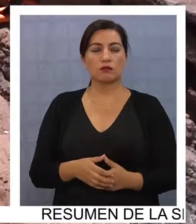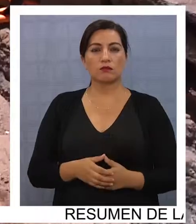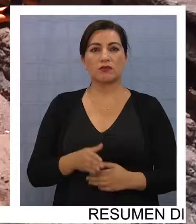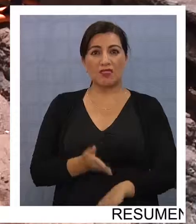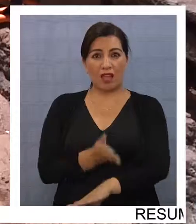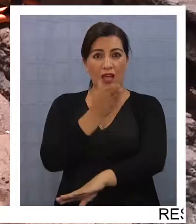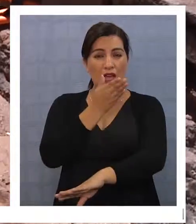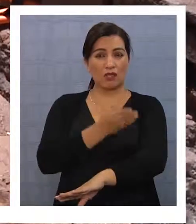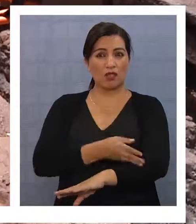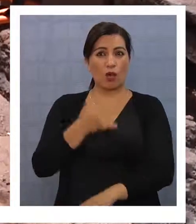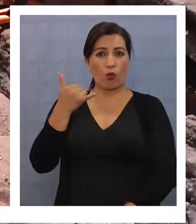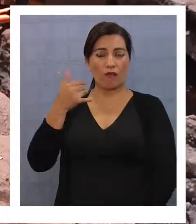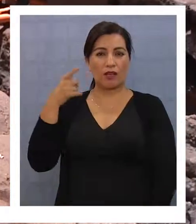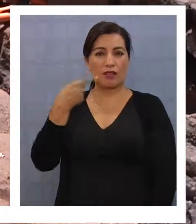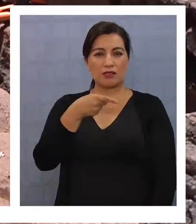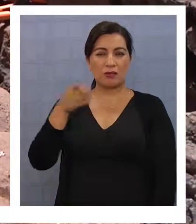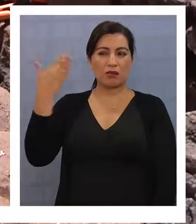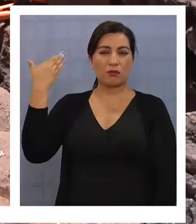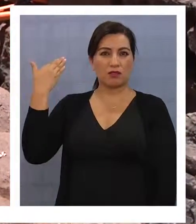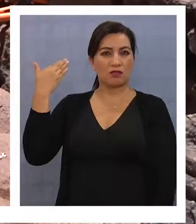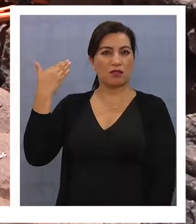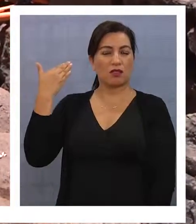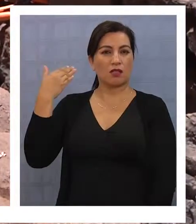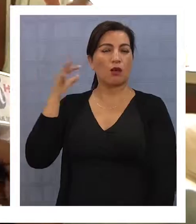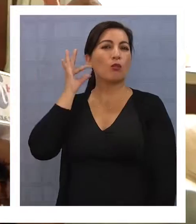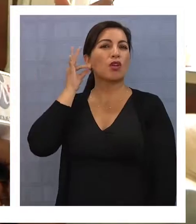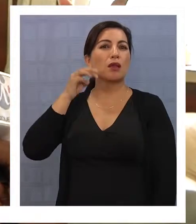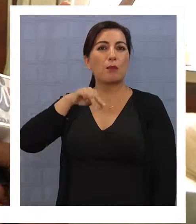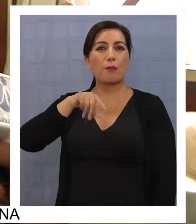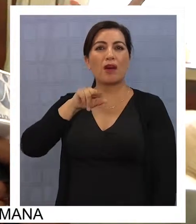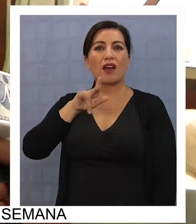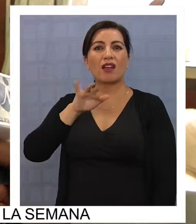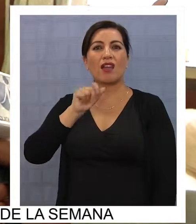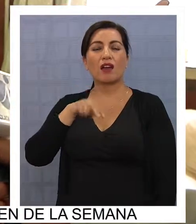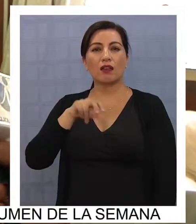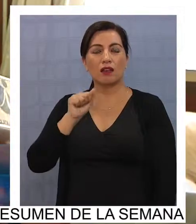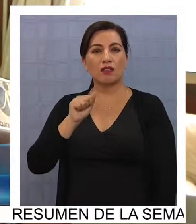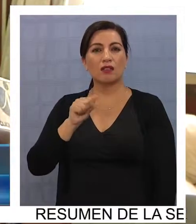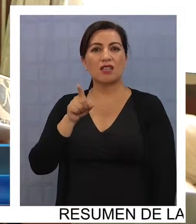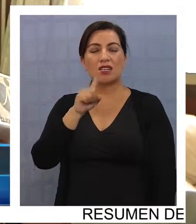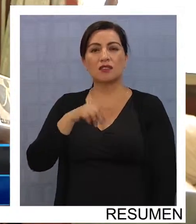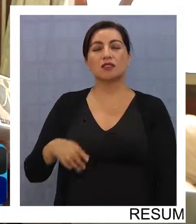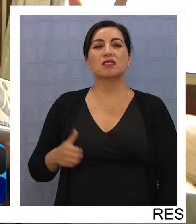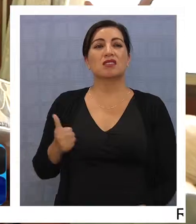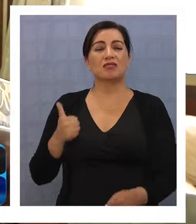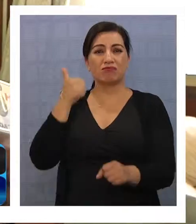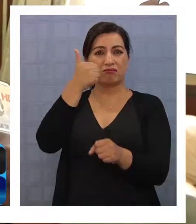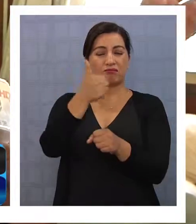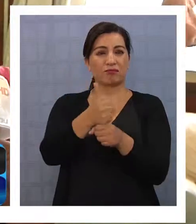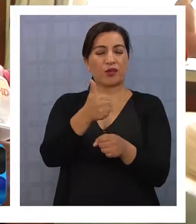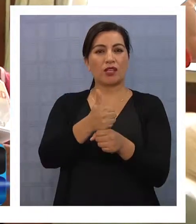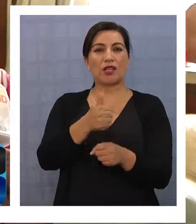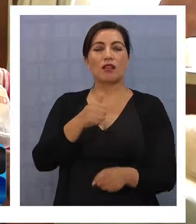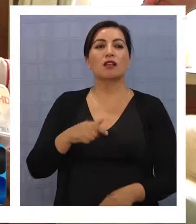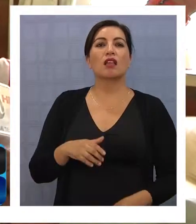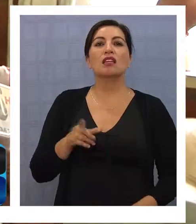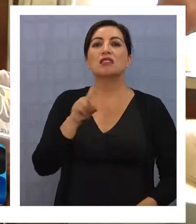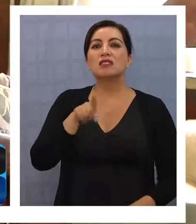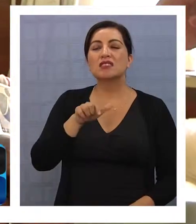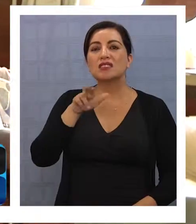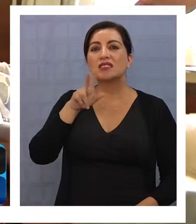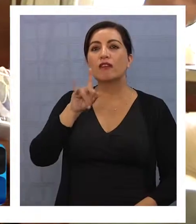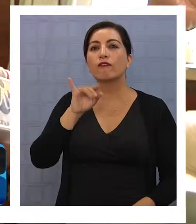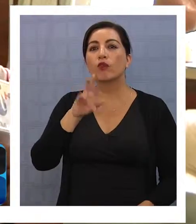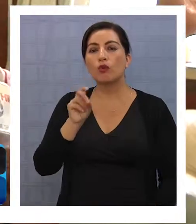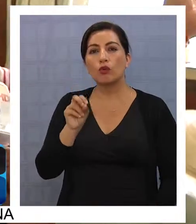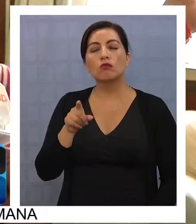una reunión el jueves de la semana pasada con la señora Mariana Toleo, directora subrogante del Servio, la cual nos está diciendo que ya el paseo no va de Baquea